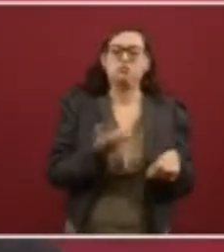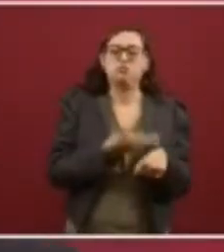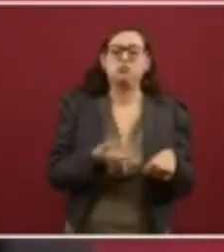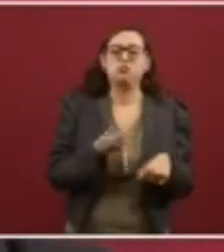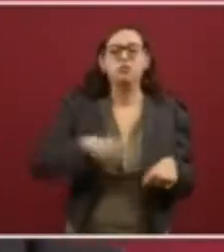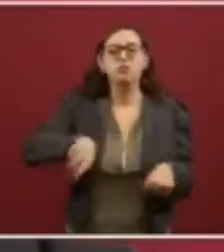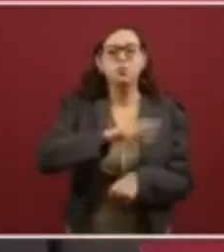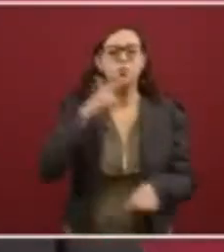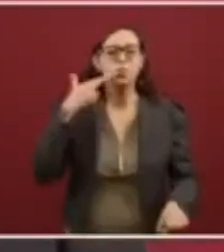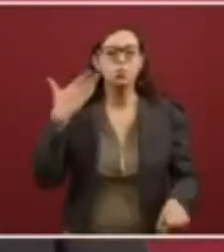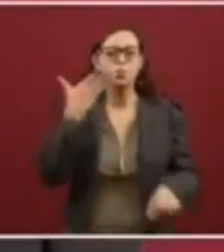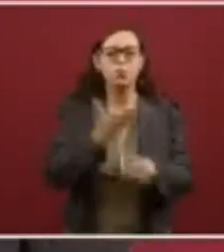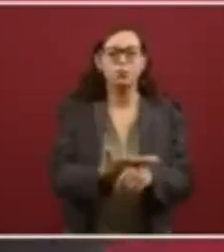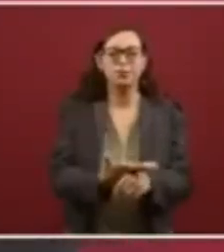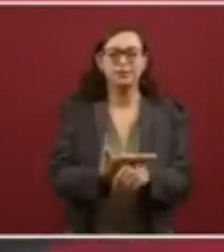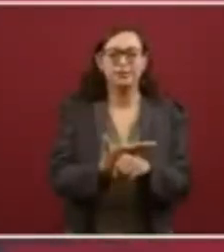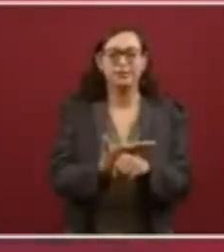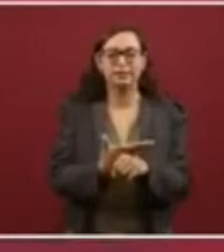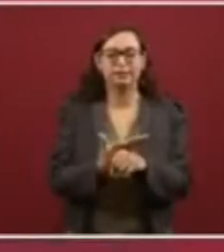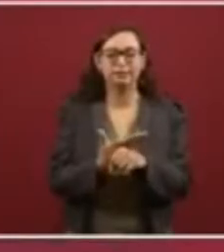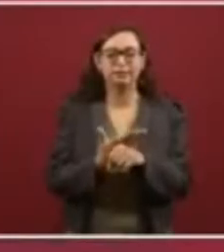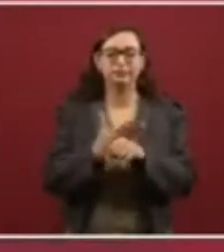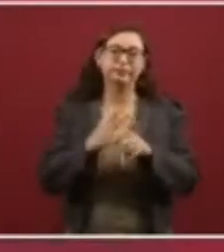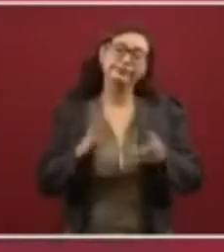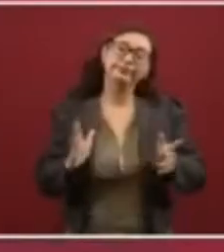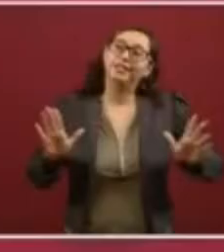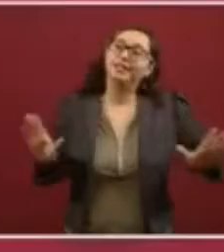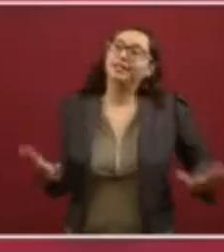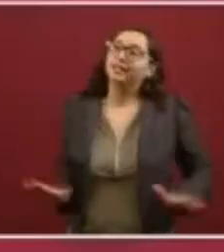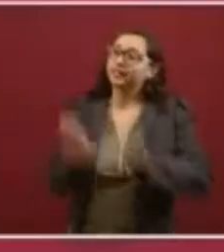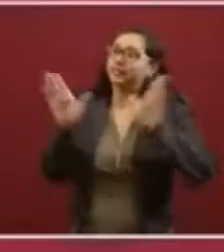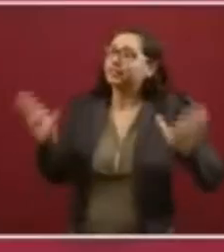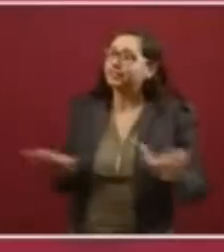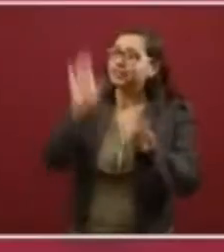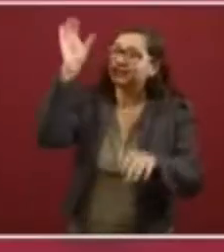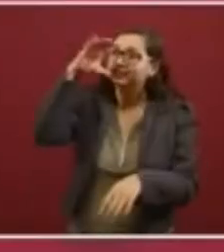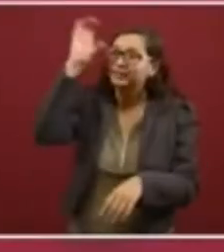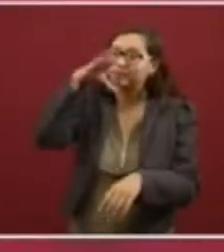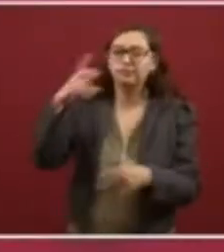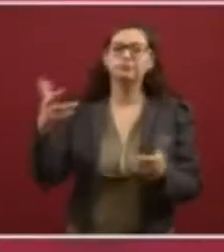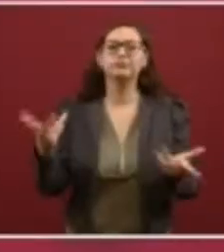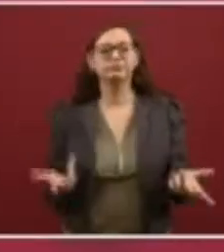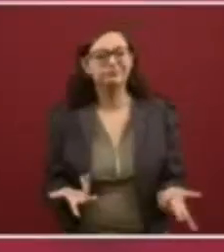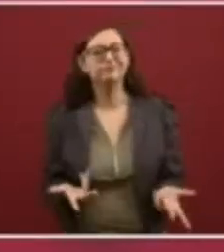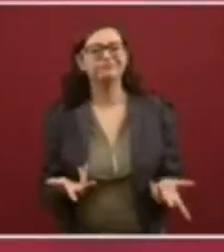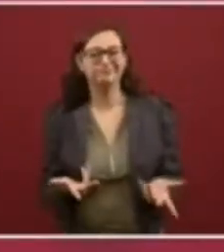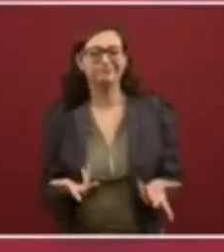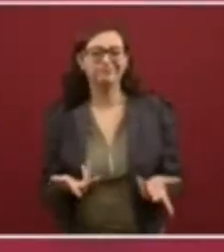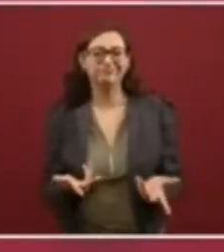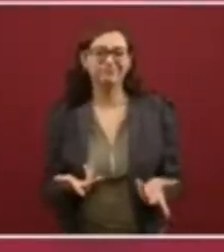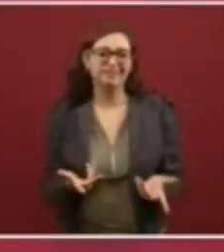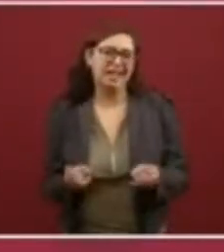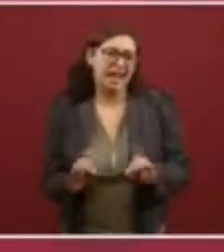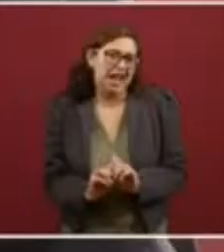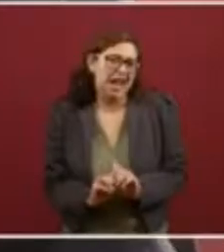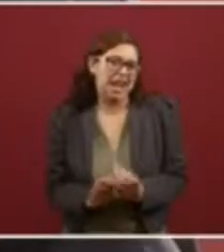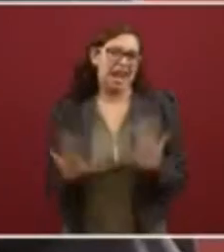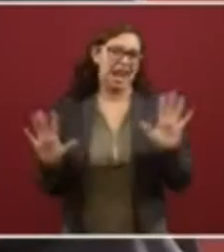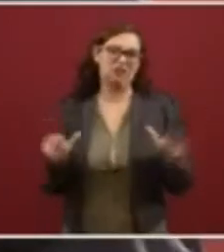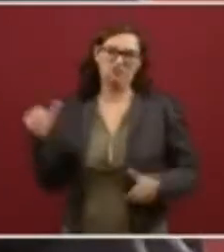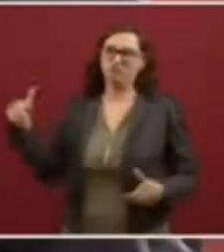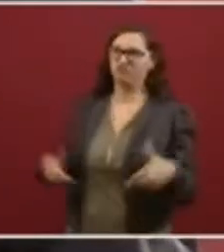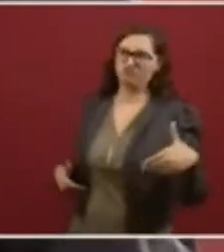encargados de el fomento a la ciencia, pues entonces sí, ellos están molestos